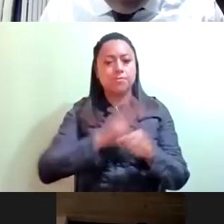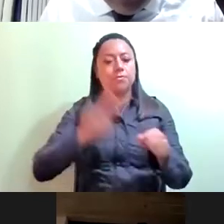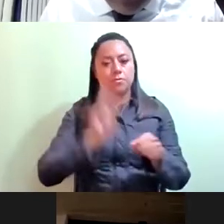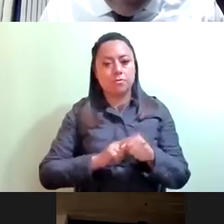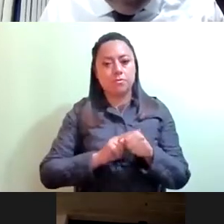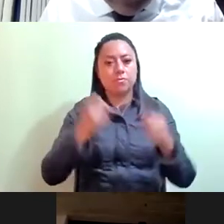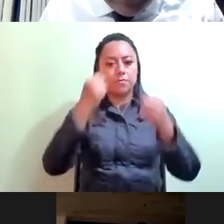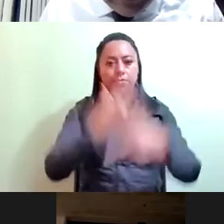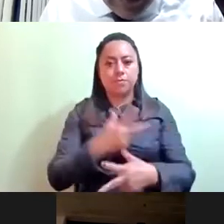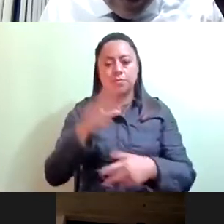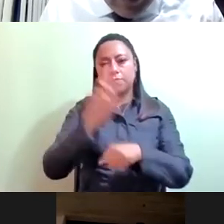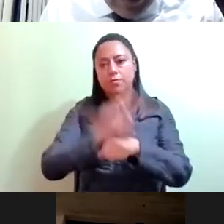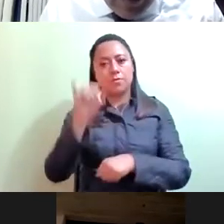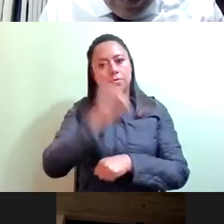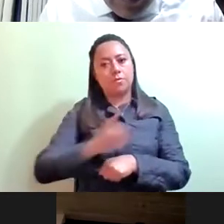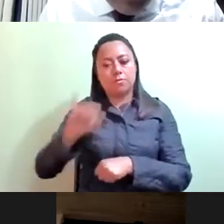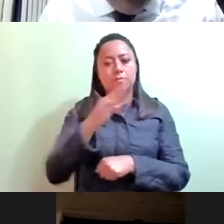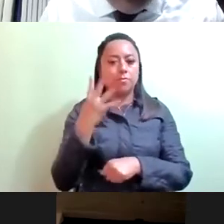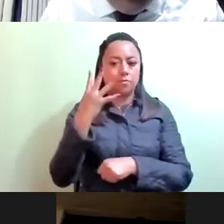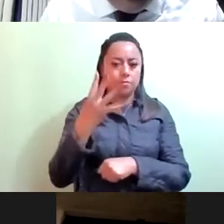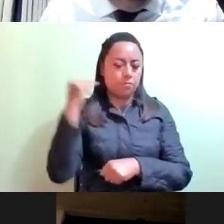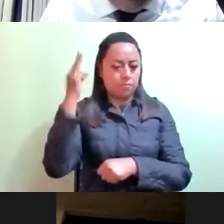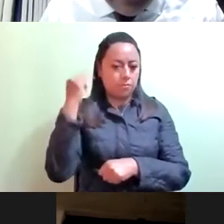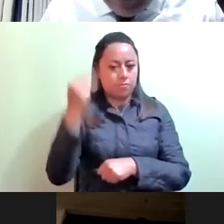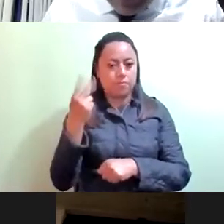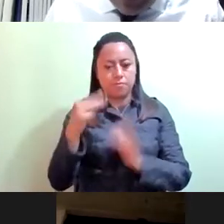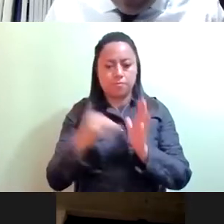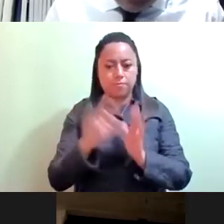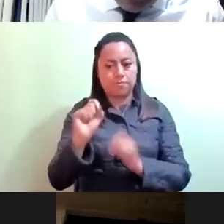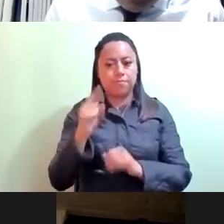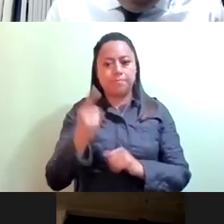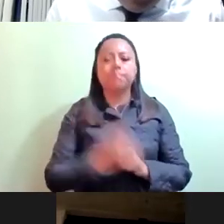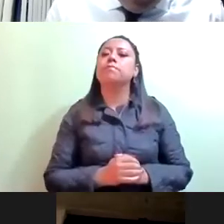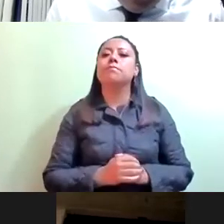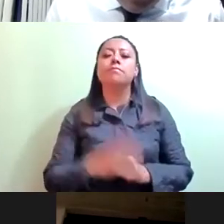del jueves 4 de marzo del presente año. Diputada Marta Soledad Ávila Ventura